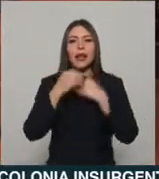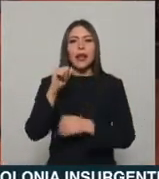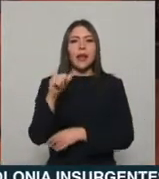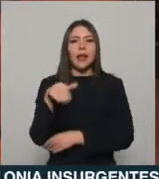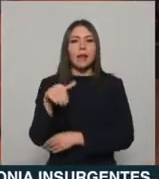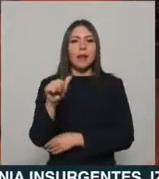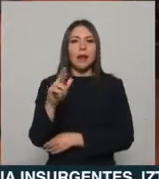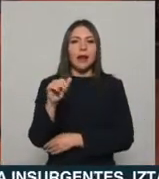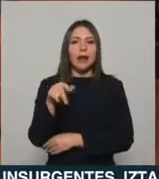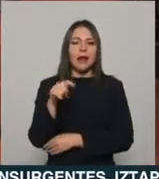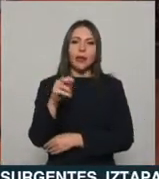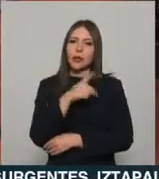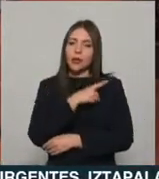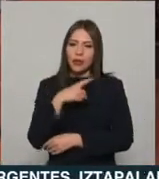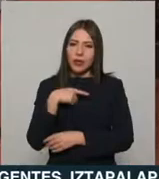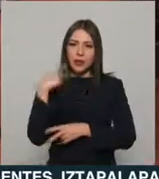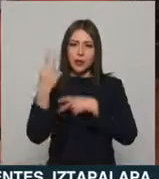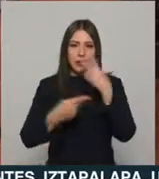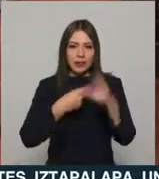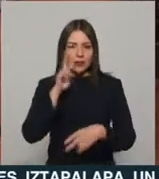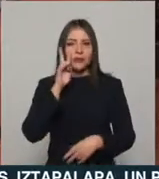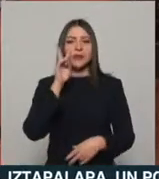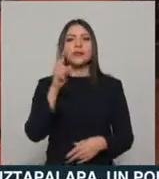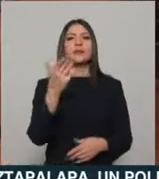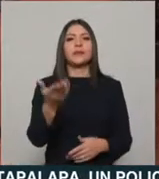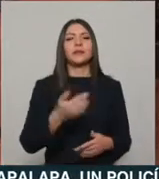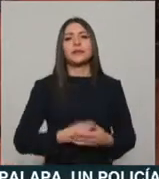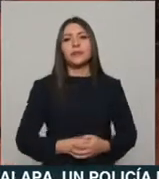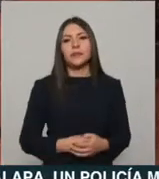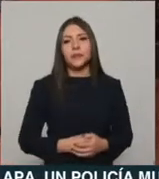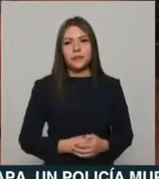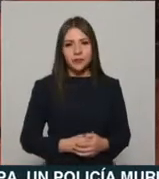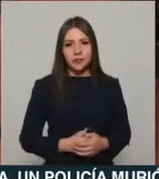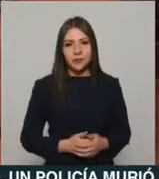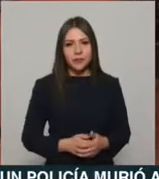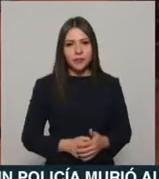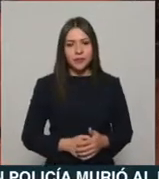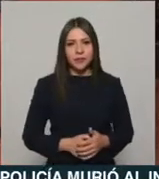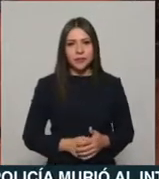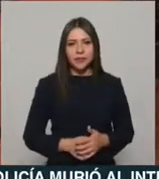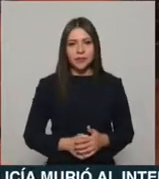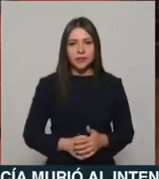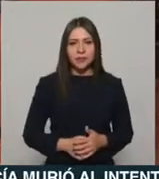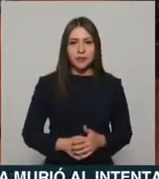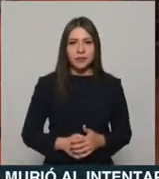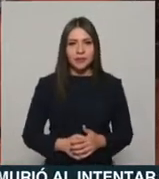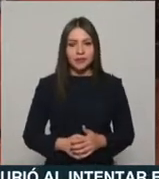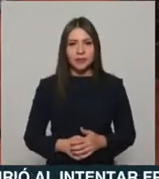Delicioso, Alejandra, tenemos que ir, pero no bueno, pues platiquemos. vamos a ver esta nota que nos preparaste sobre el amaranto en Xochimilco.